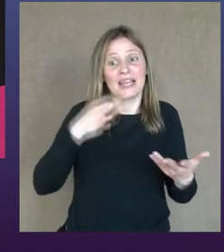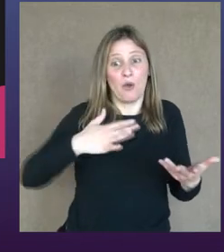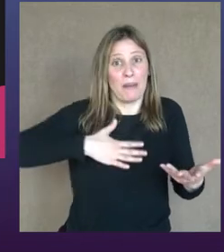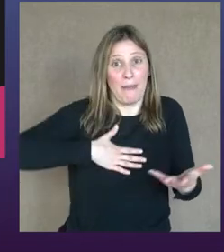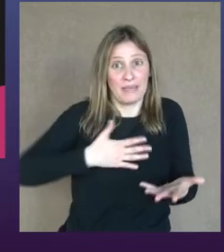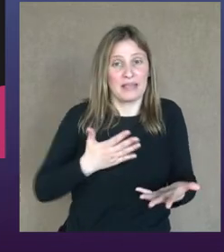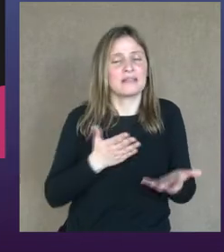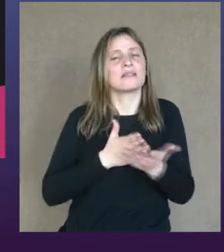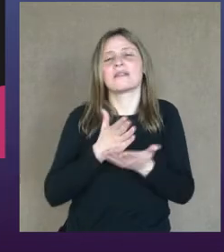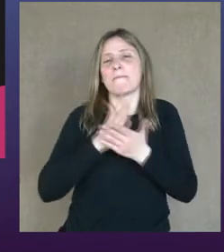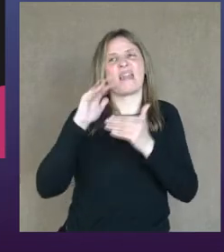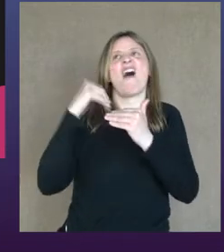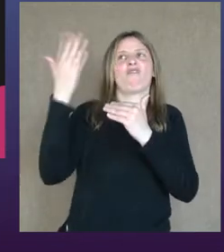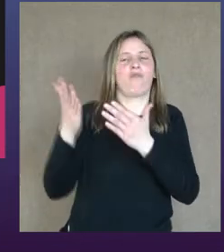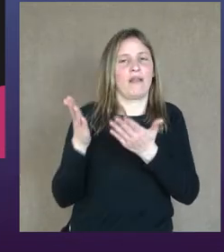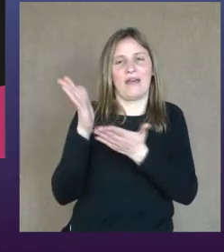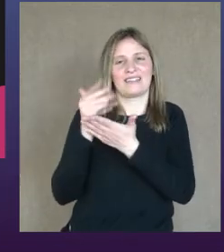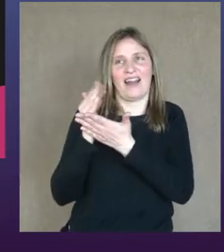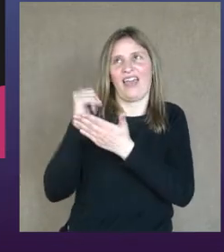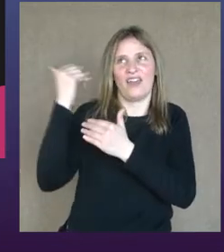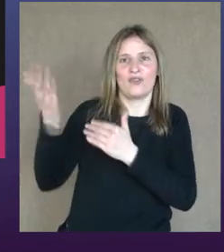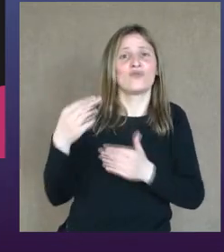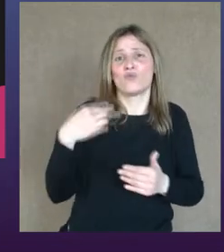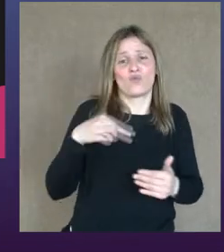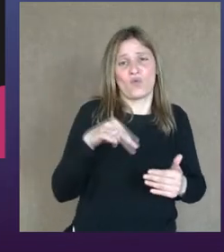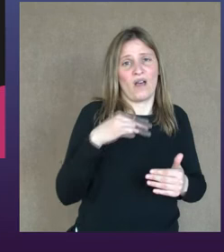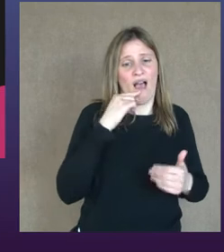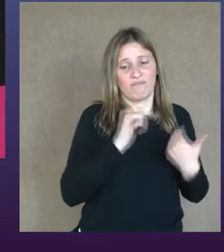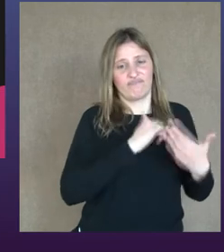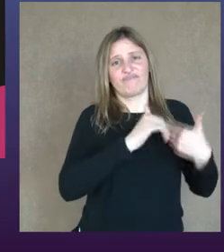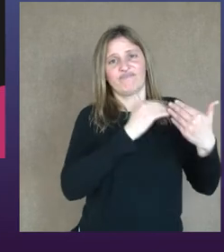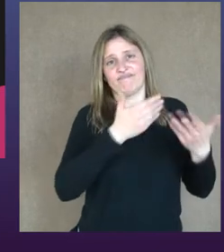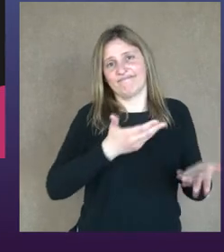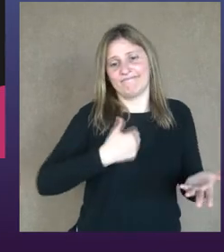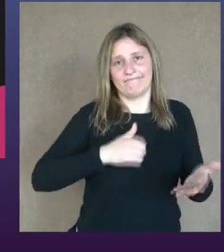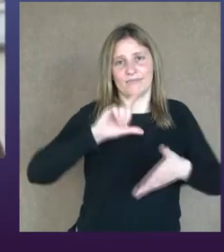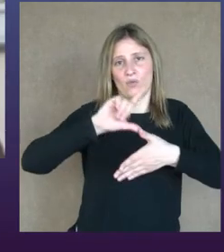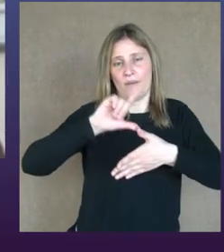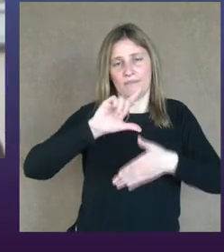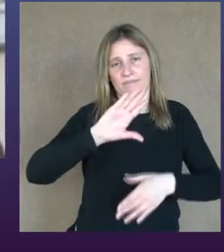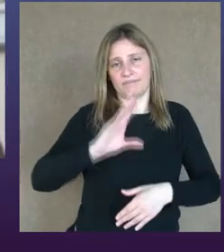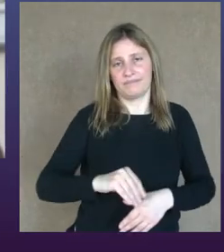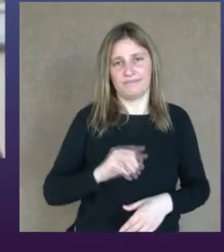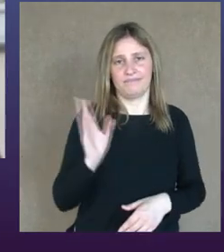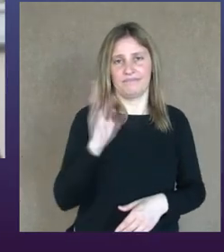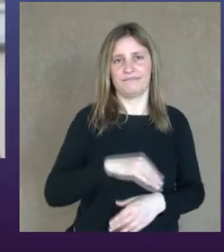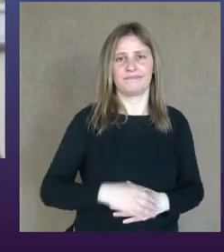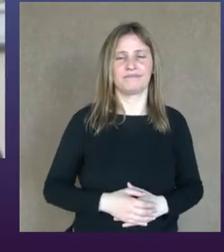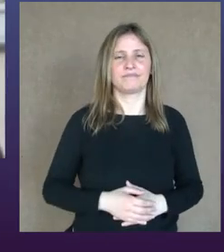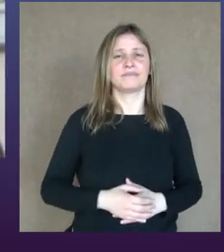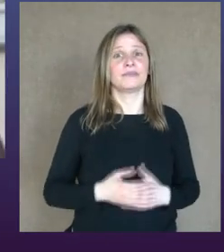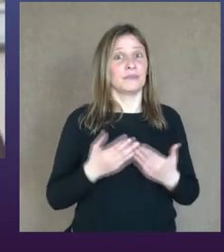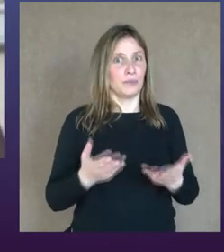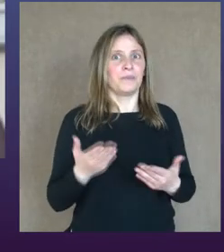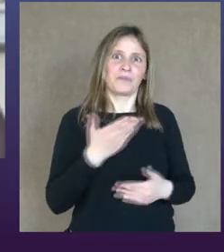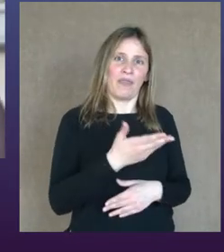la carrera siempre fue afuera, lamentablemente nunca estuve aquí en Sudamérica. Bueno,